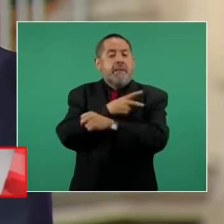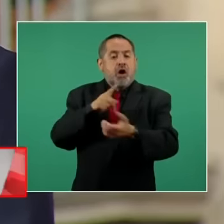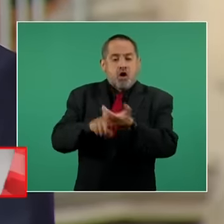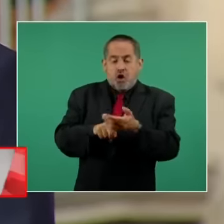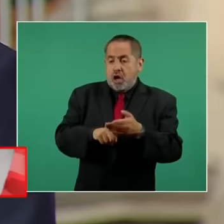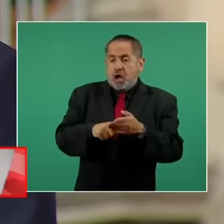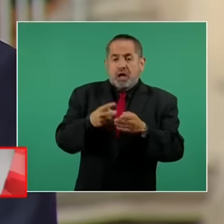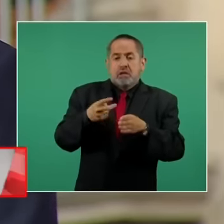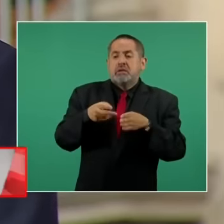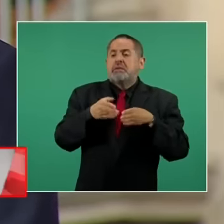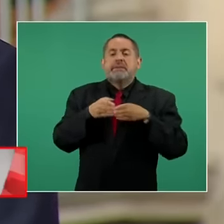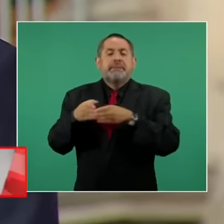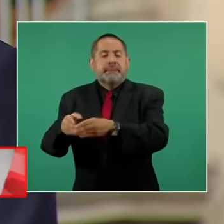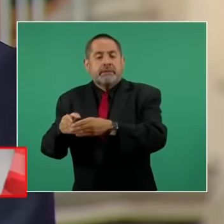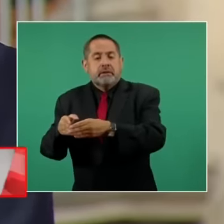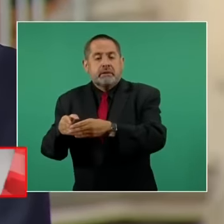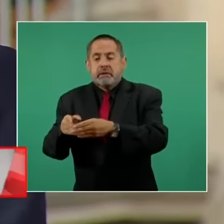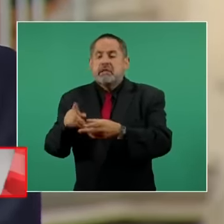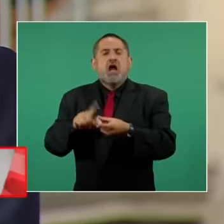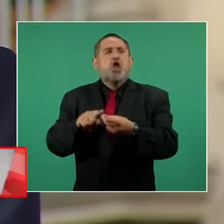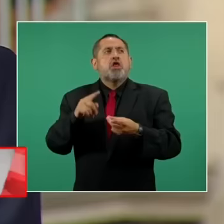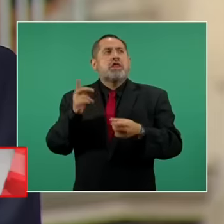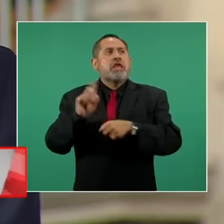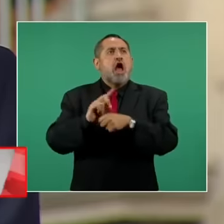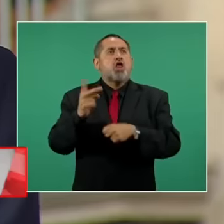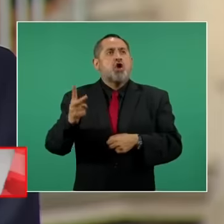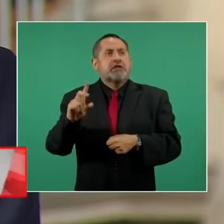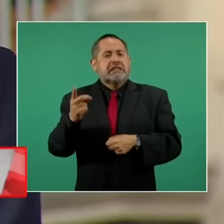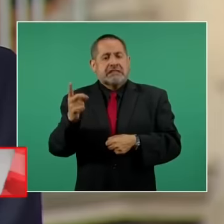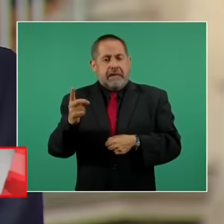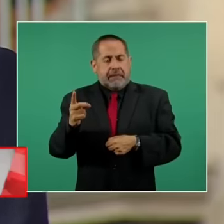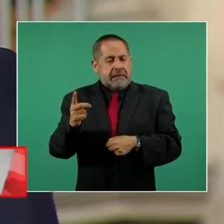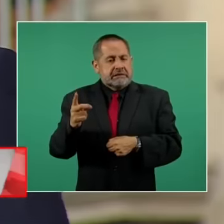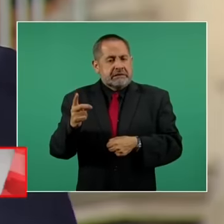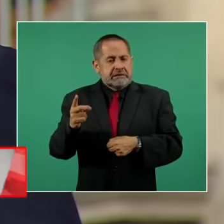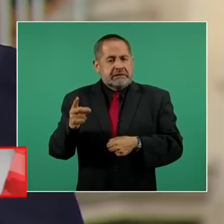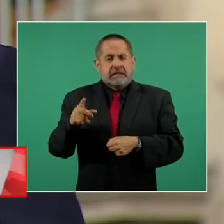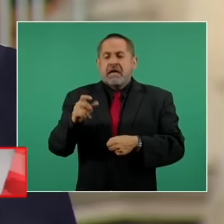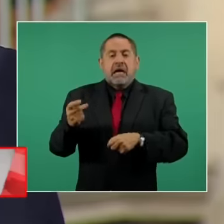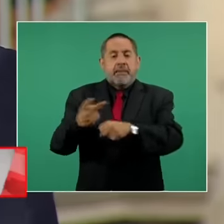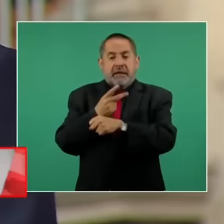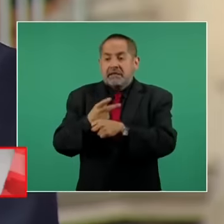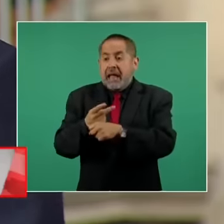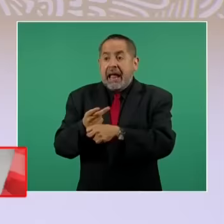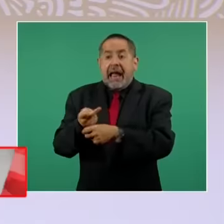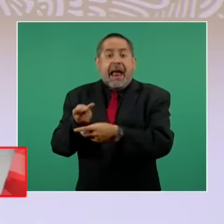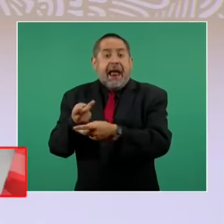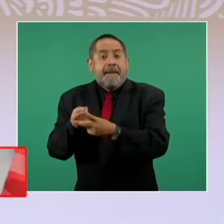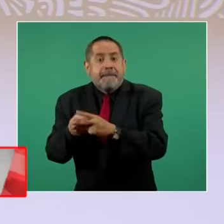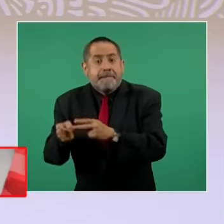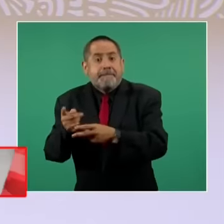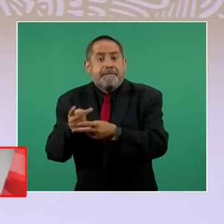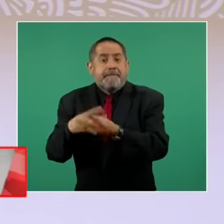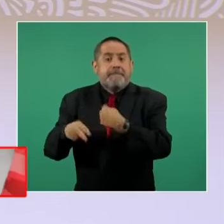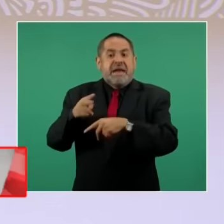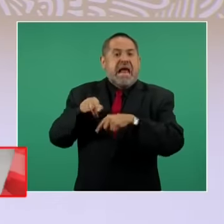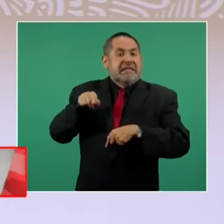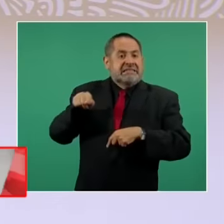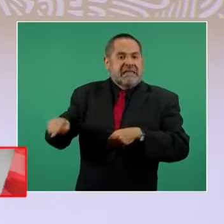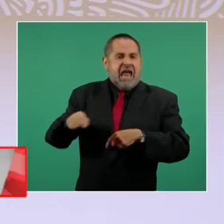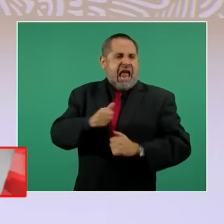descendió 7 días después, el 2 de diciembre, el recién nacido ejército rebelde que venía a libertar a